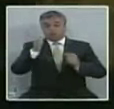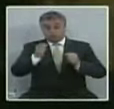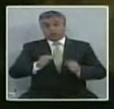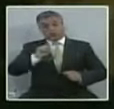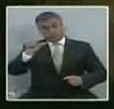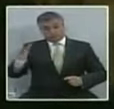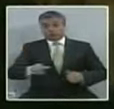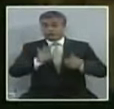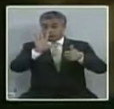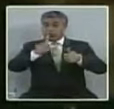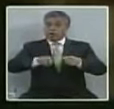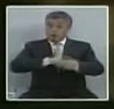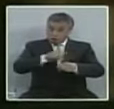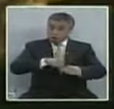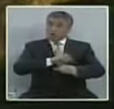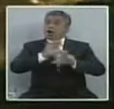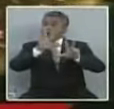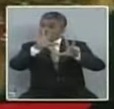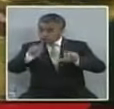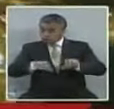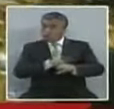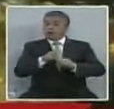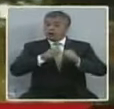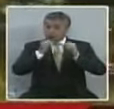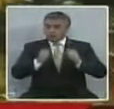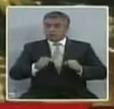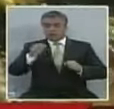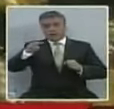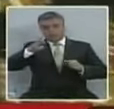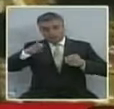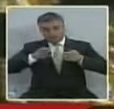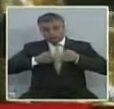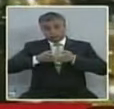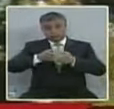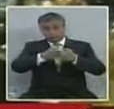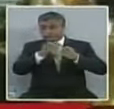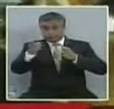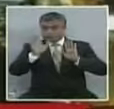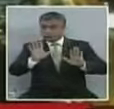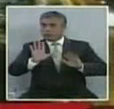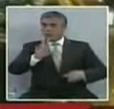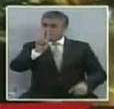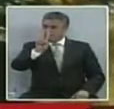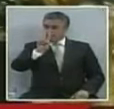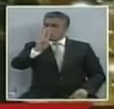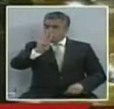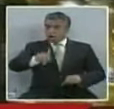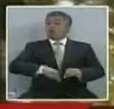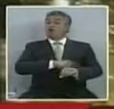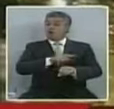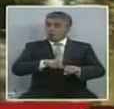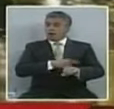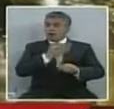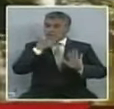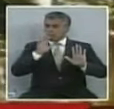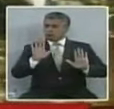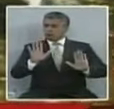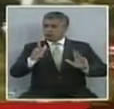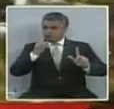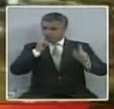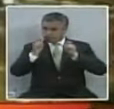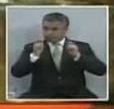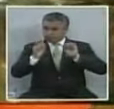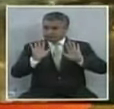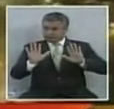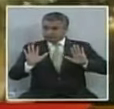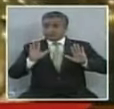horas, 8 horas y el comportamiento anómalo a nivel del mar para embarcaciones 24 horas sin ningún problema. Por lo tanto, una cosa es